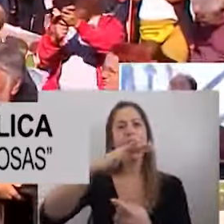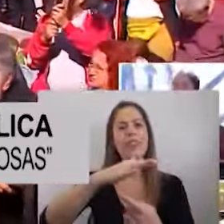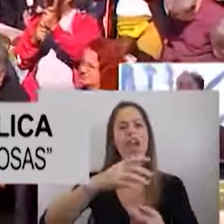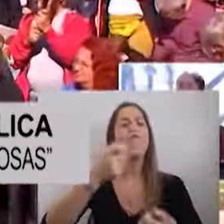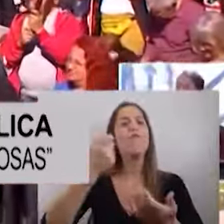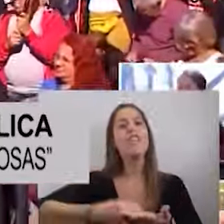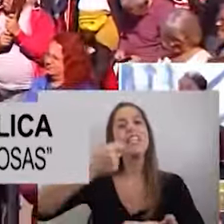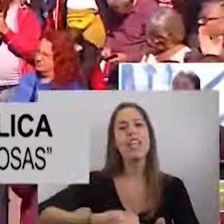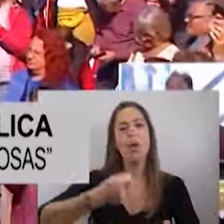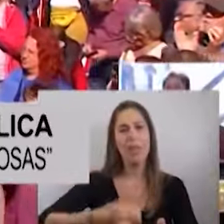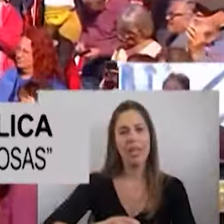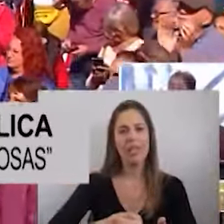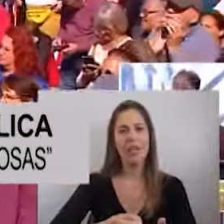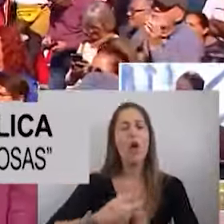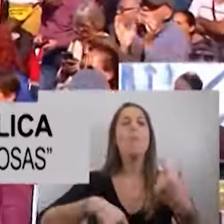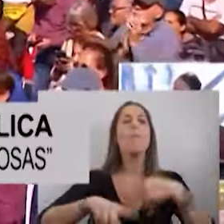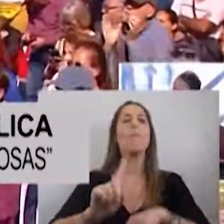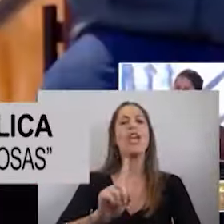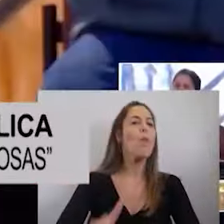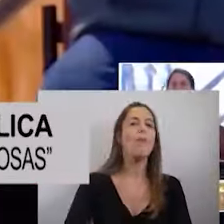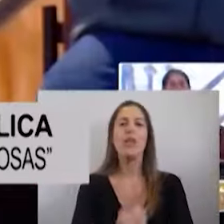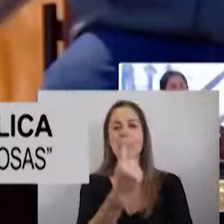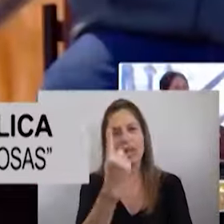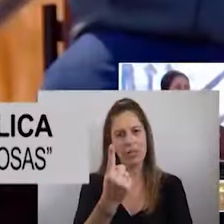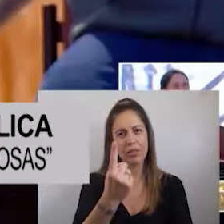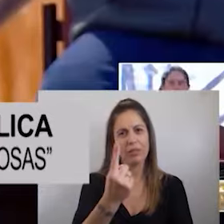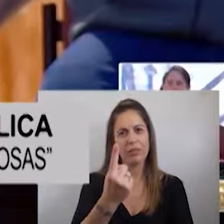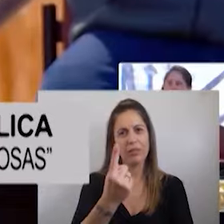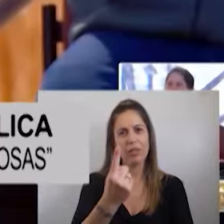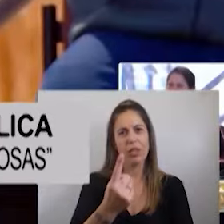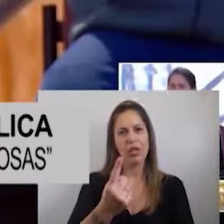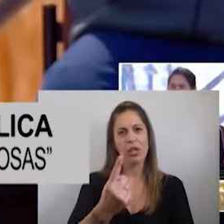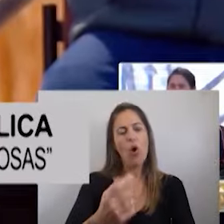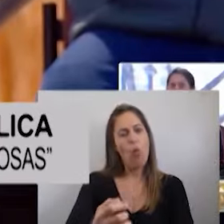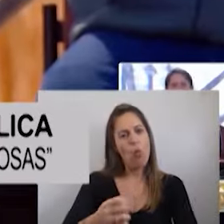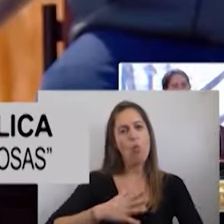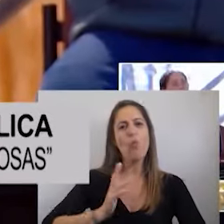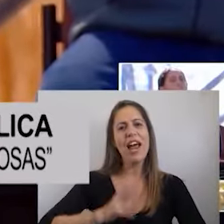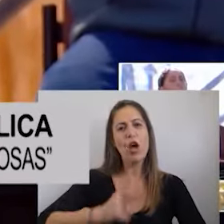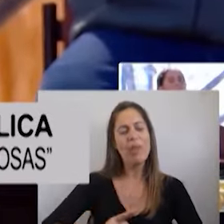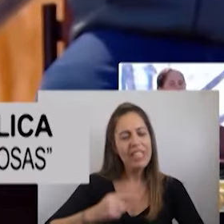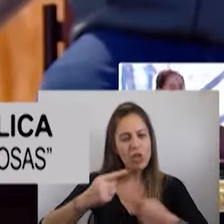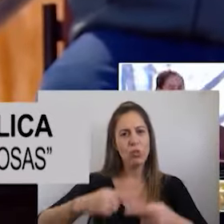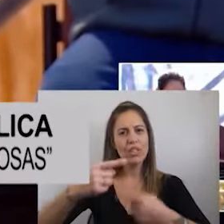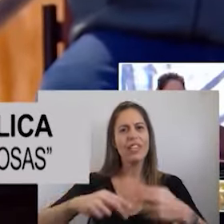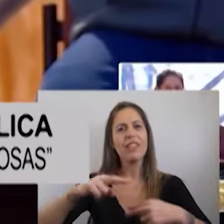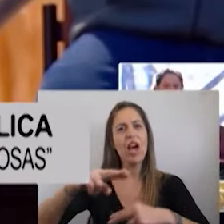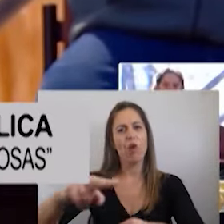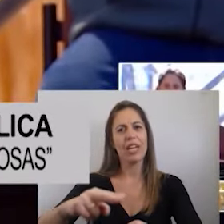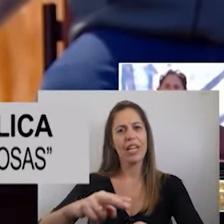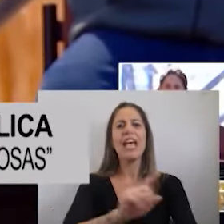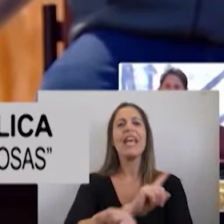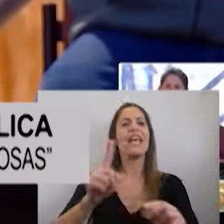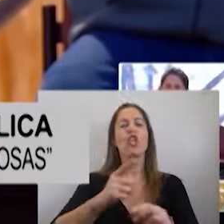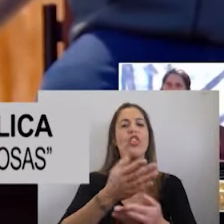porque se va a desfinanciar el sistema. Entonces, no solo que el sistema va a caer, se va a desfinanciar, sino que